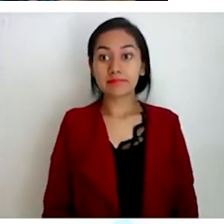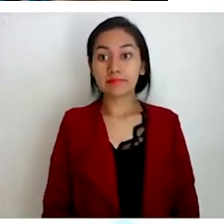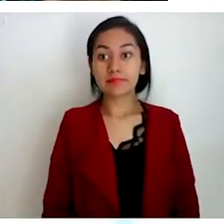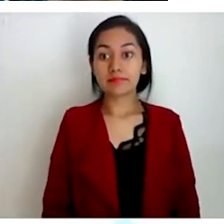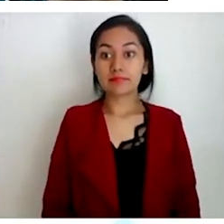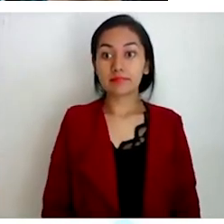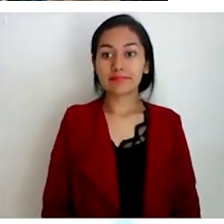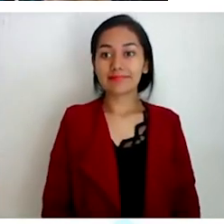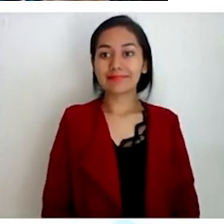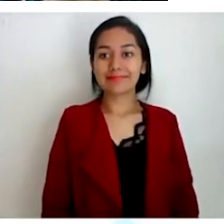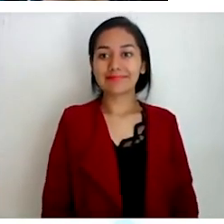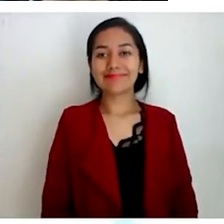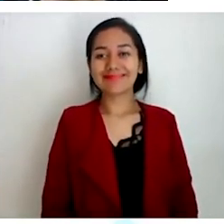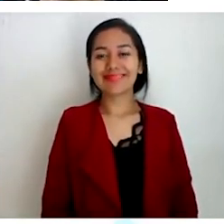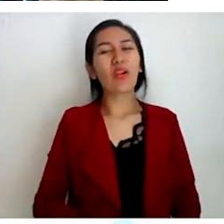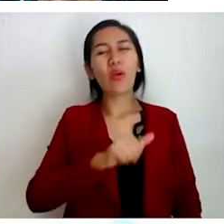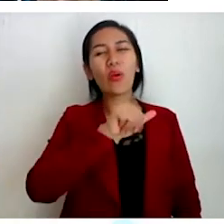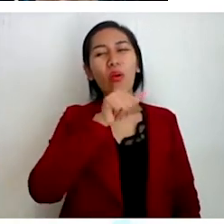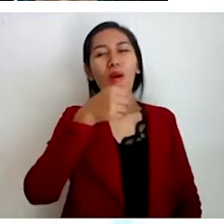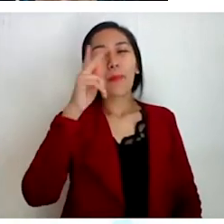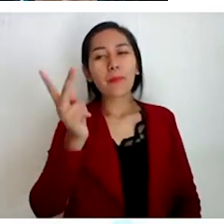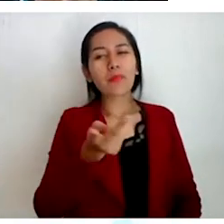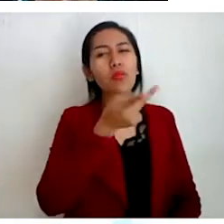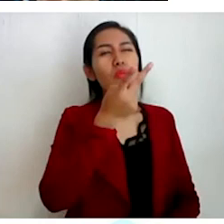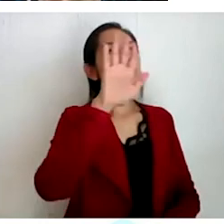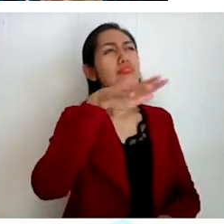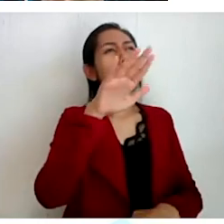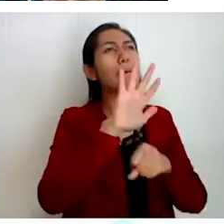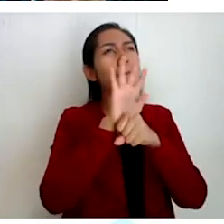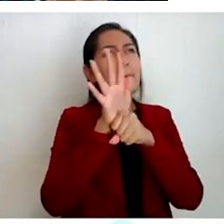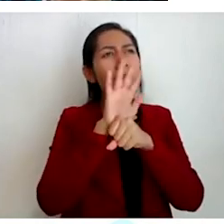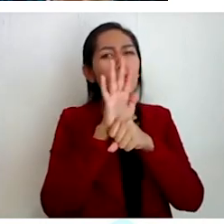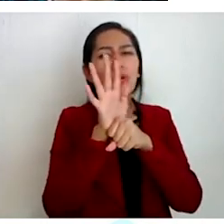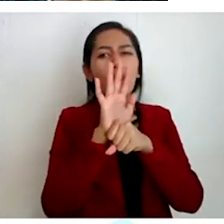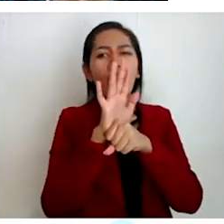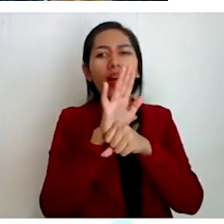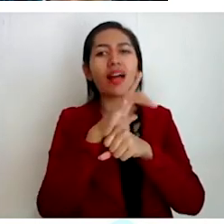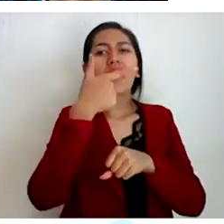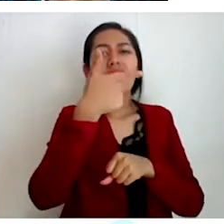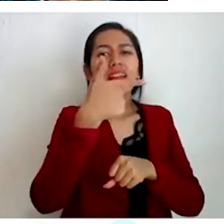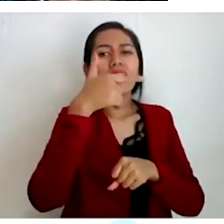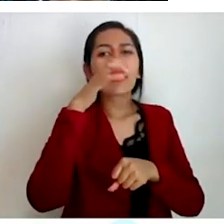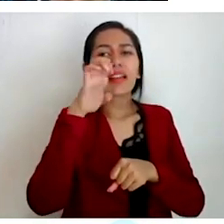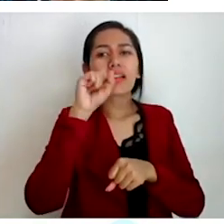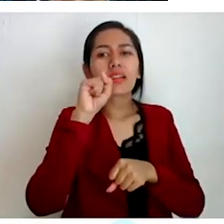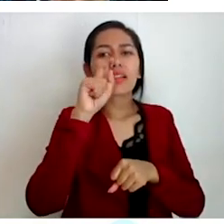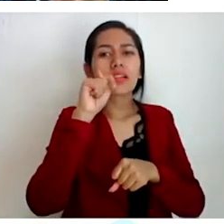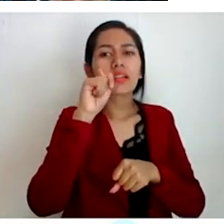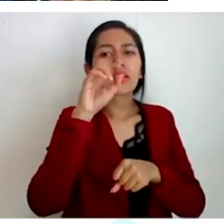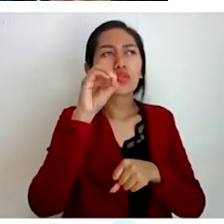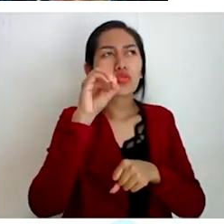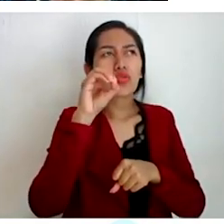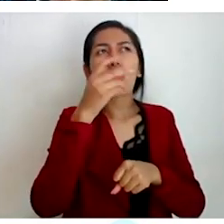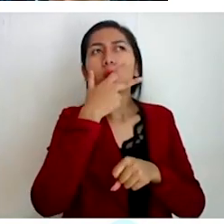Nada más nos preguntan cómo se llama la película de Heston. ¿De Omega Man?